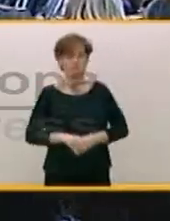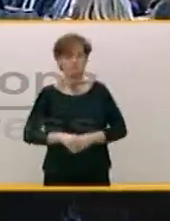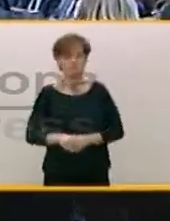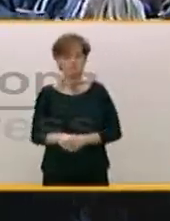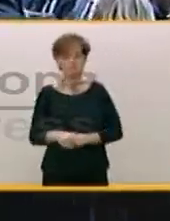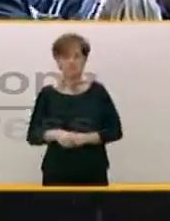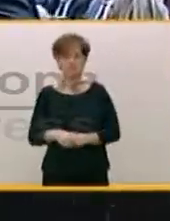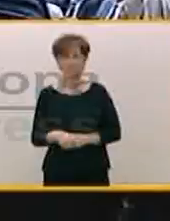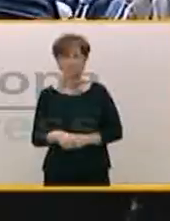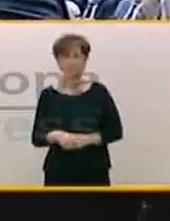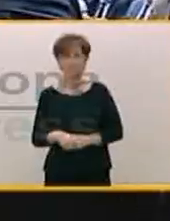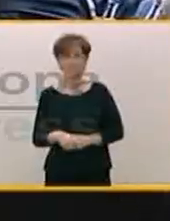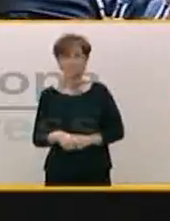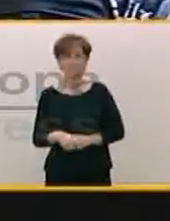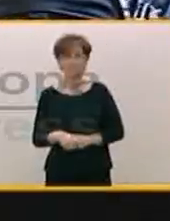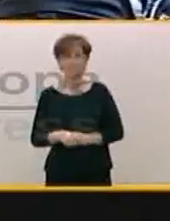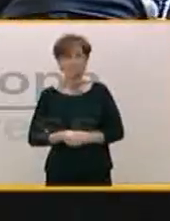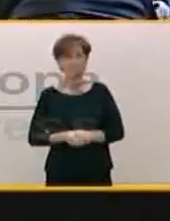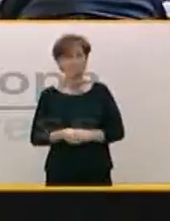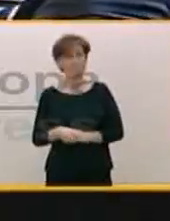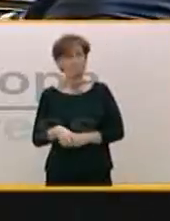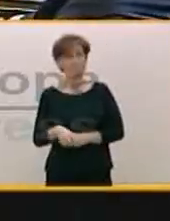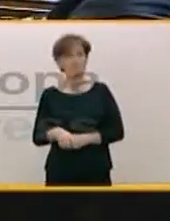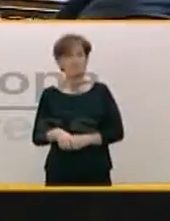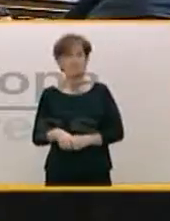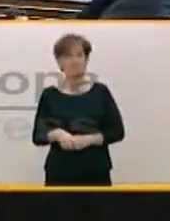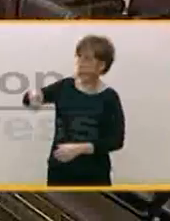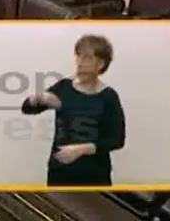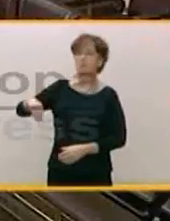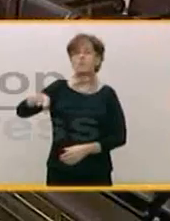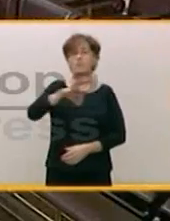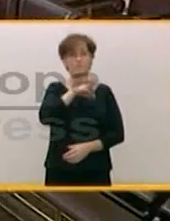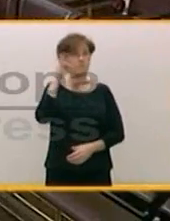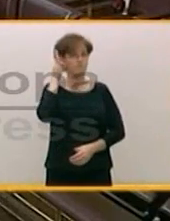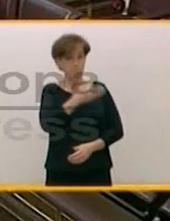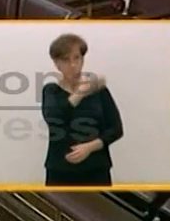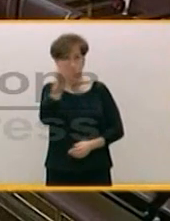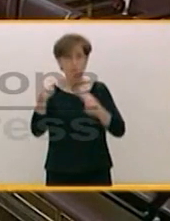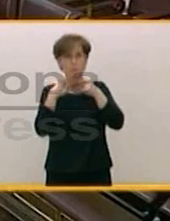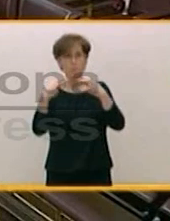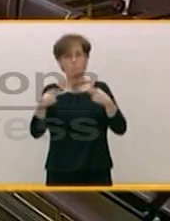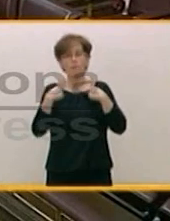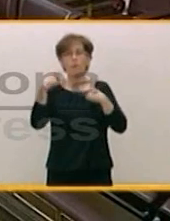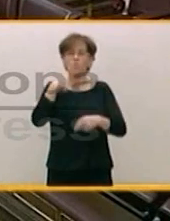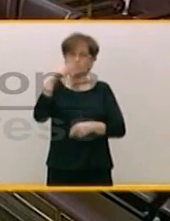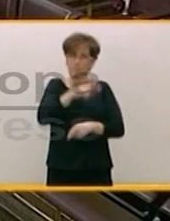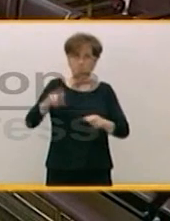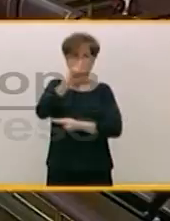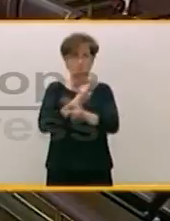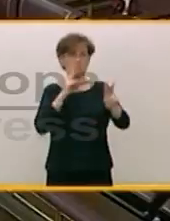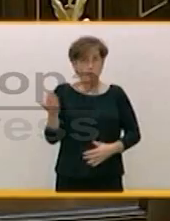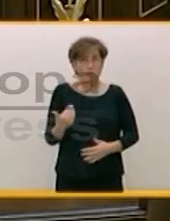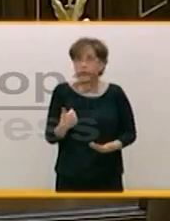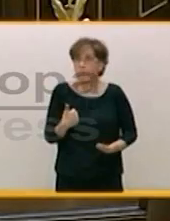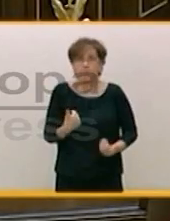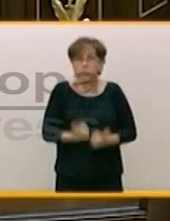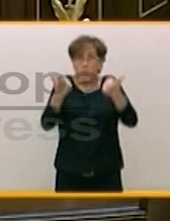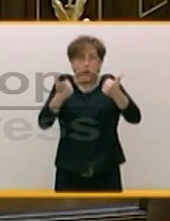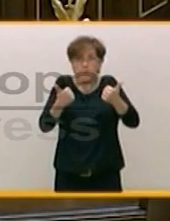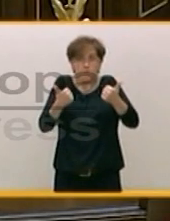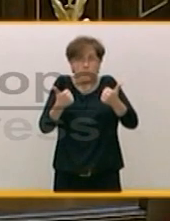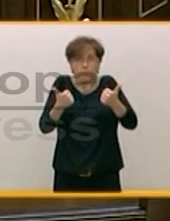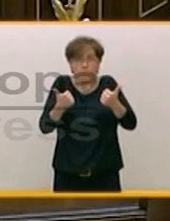quedado corto en sus acusaciones y ha tildado de patético el discurso del líder socialista. No puedo decir más que me